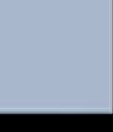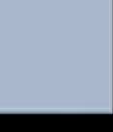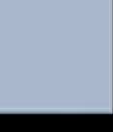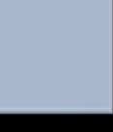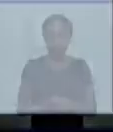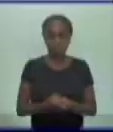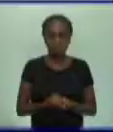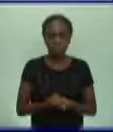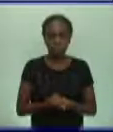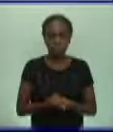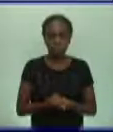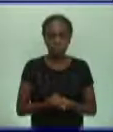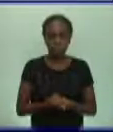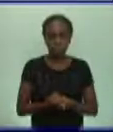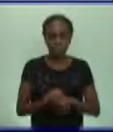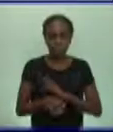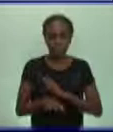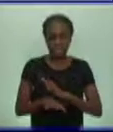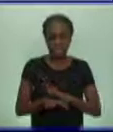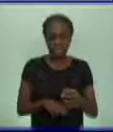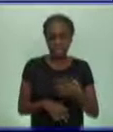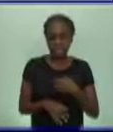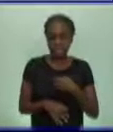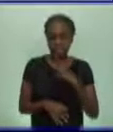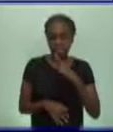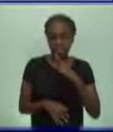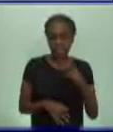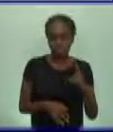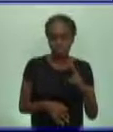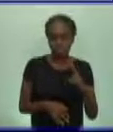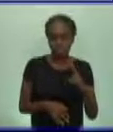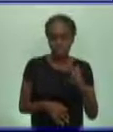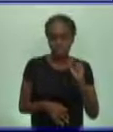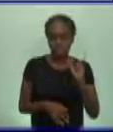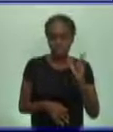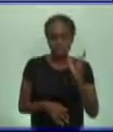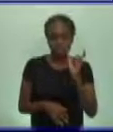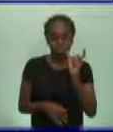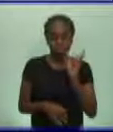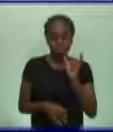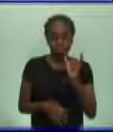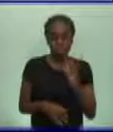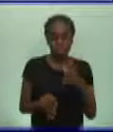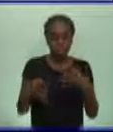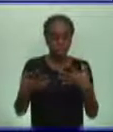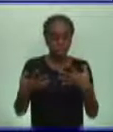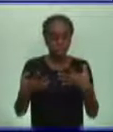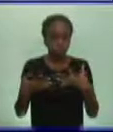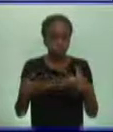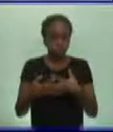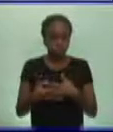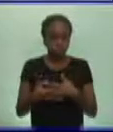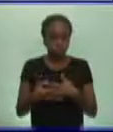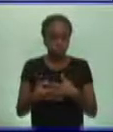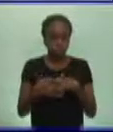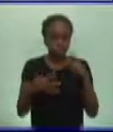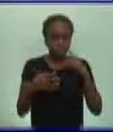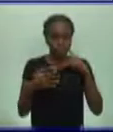¿Ya podemos revisar? Bueno, seguro que las palabras que forman parte de la familia campo